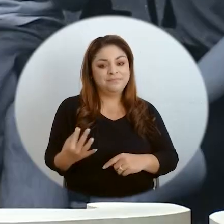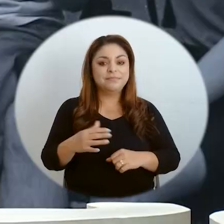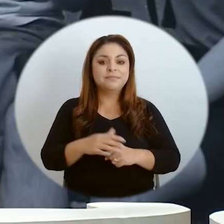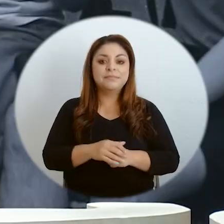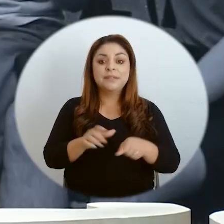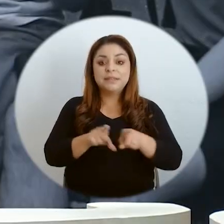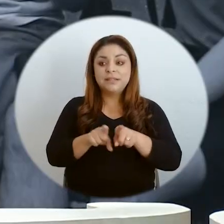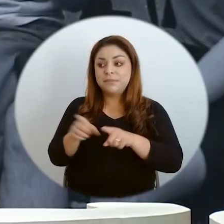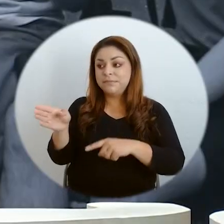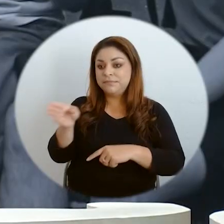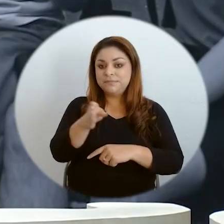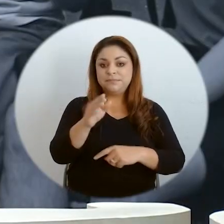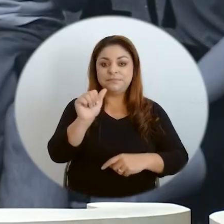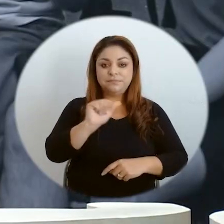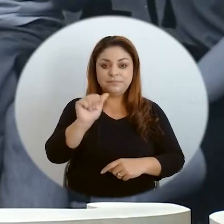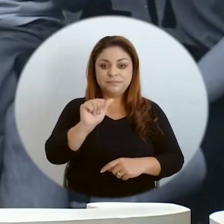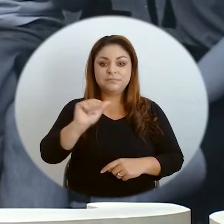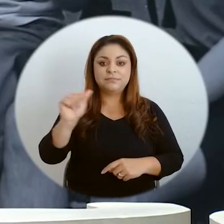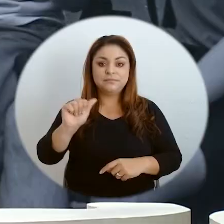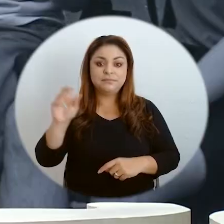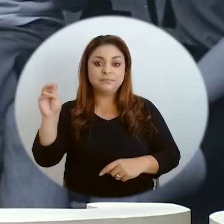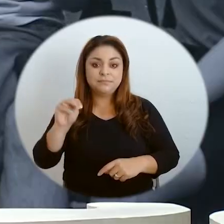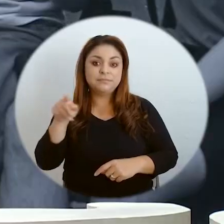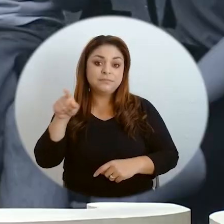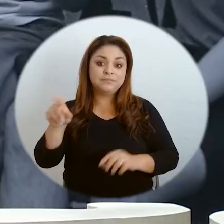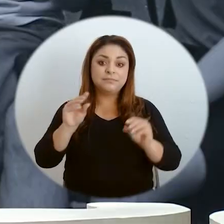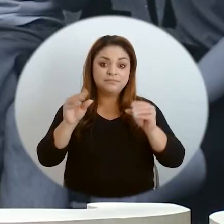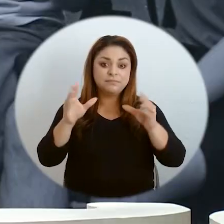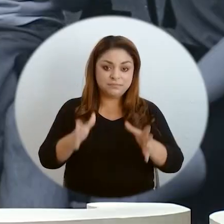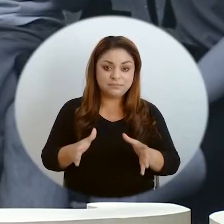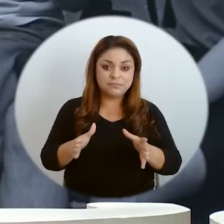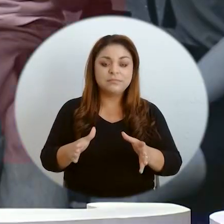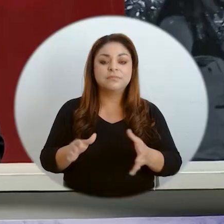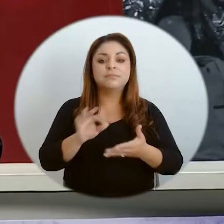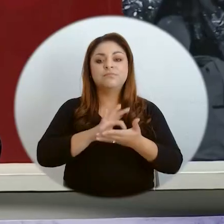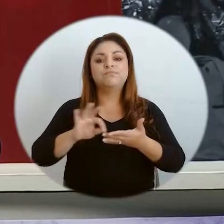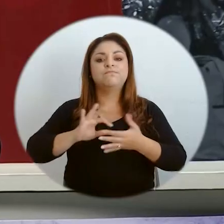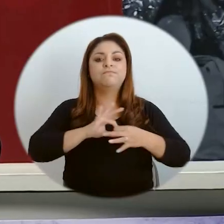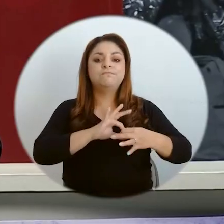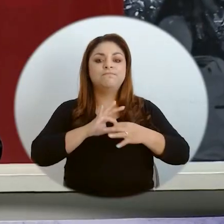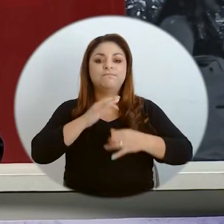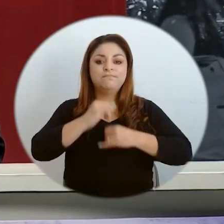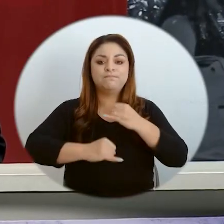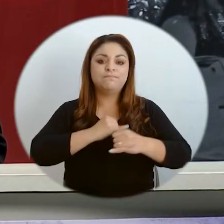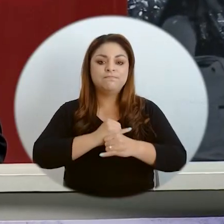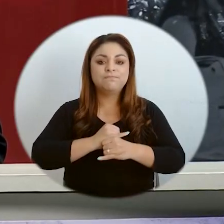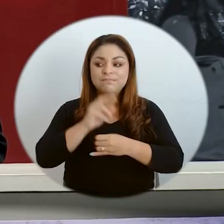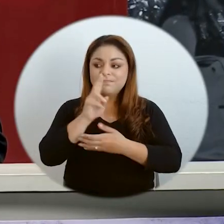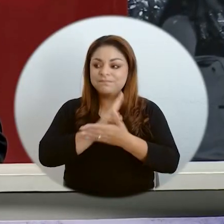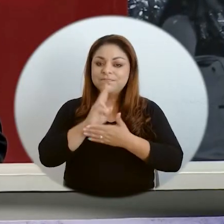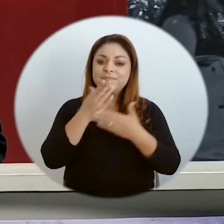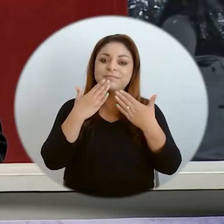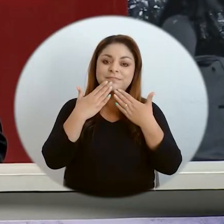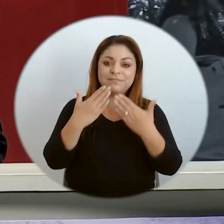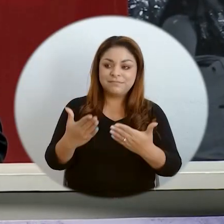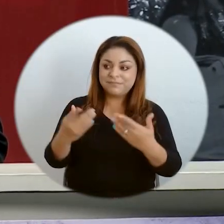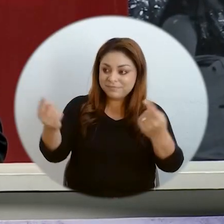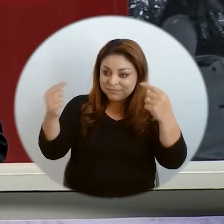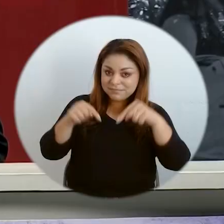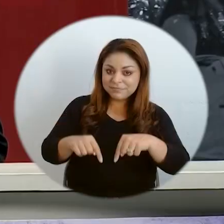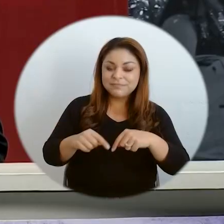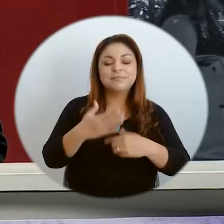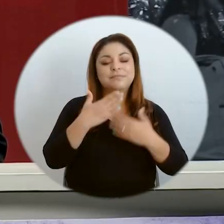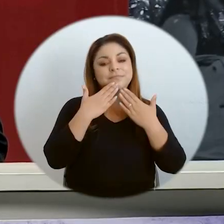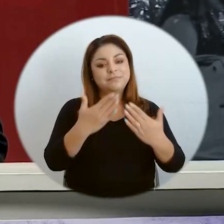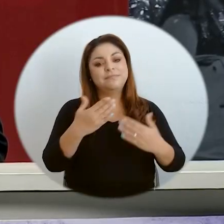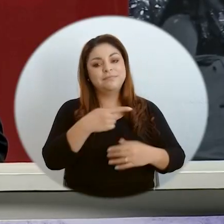nos acompaña Argentina Artavia Medrano, quien es académica de la Escuela de Relaciones Internacionales de la Universidad Nacional. Gracias por acompañarnos. Gracias